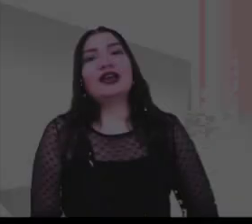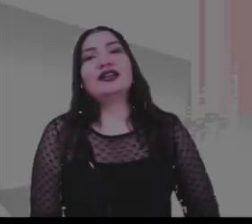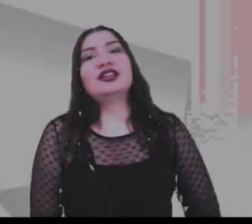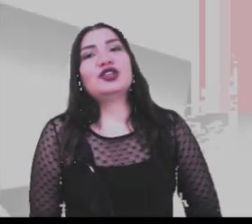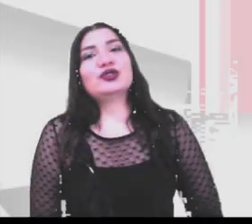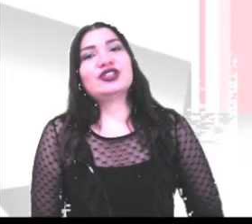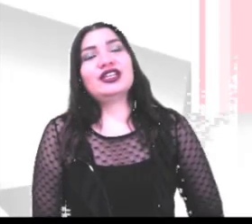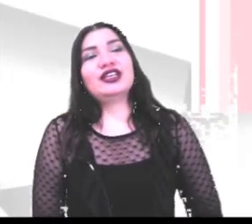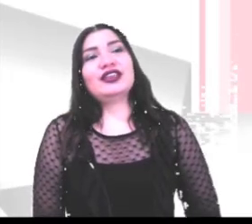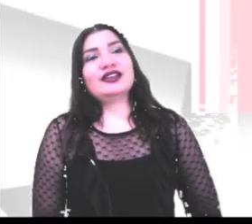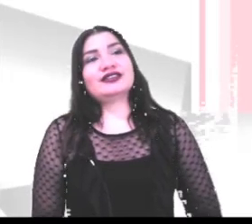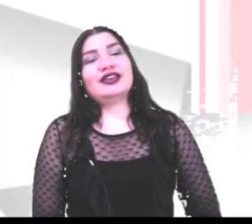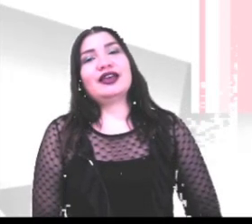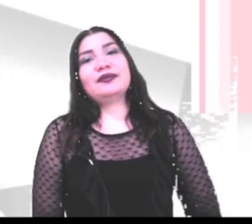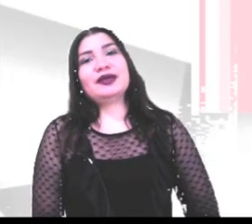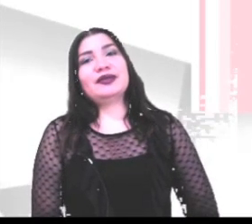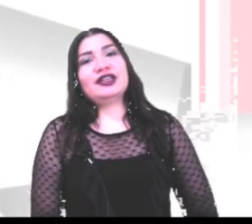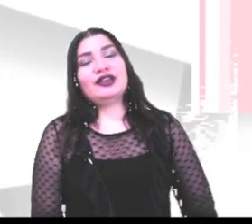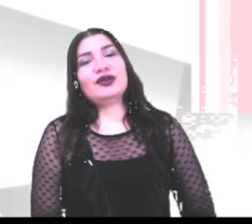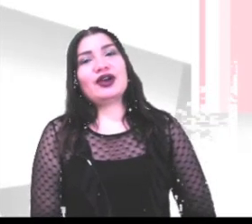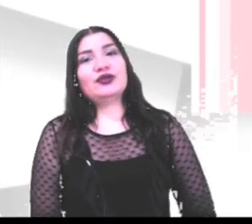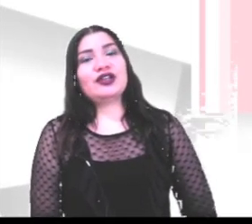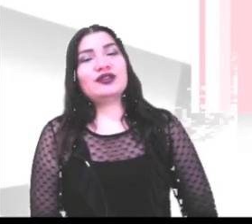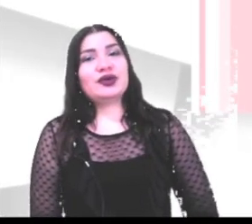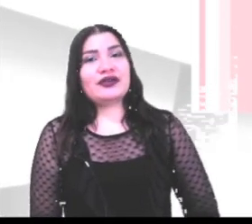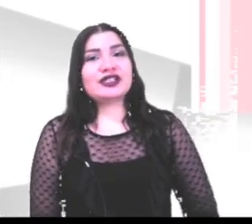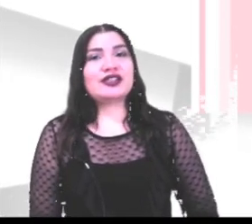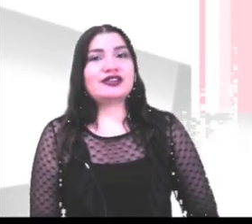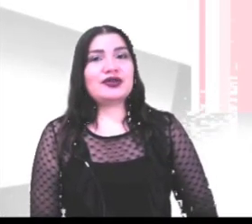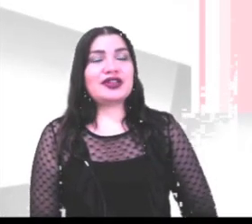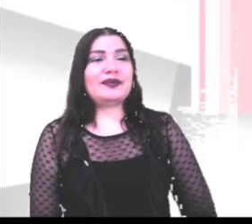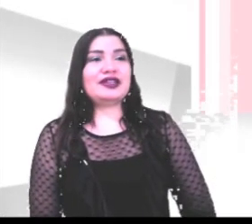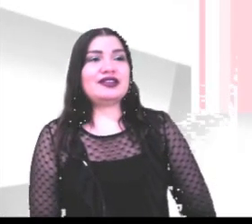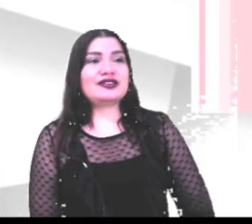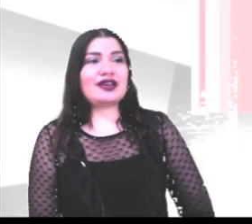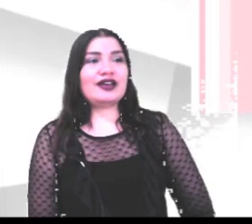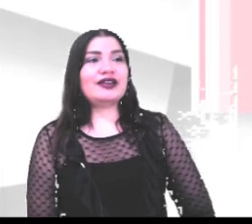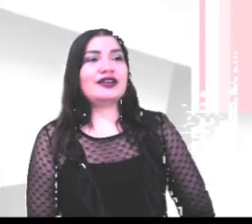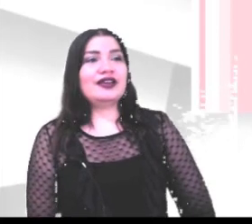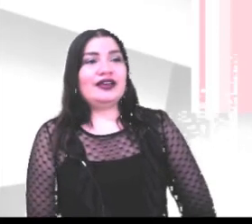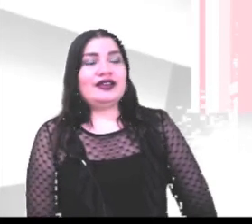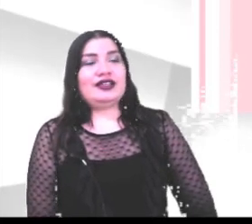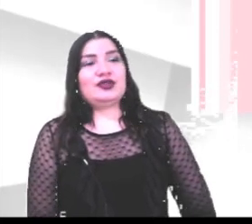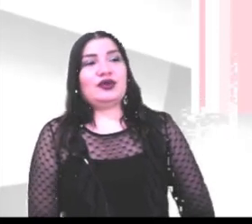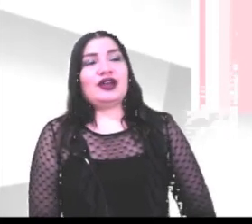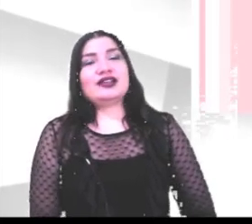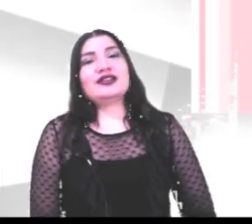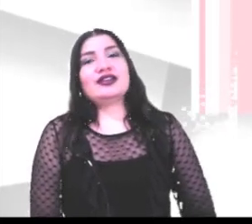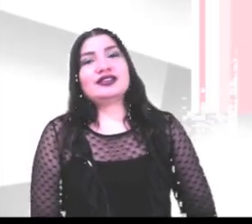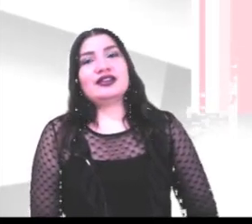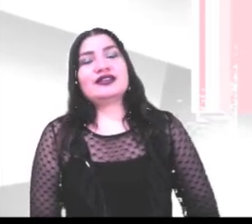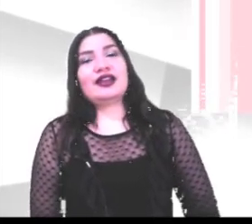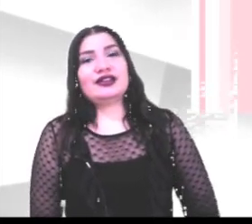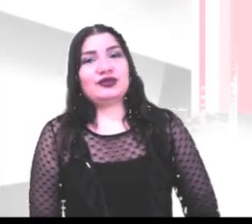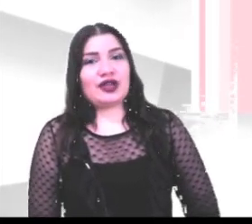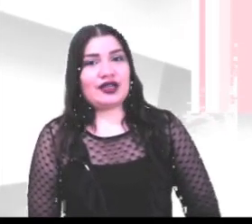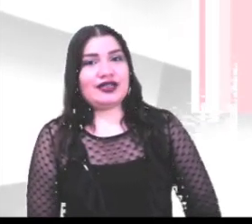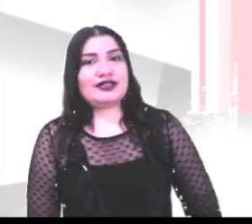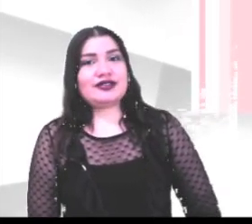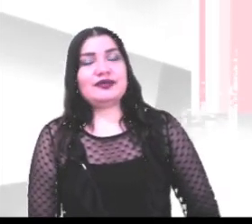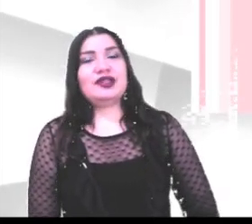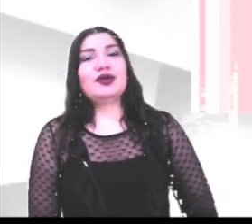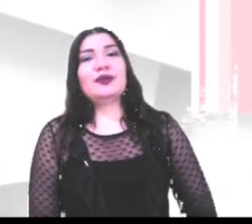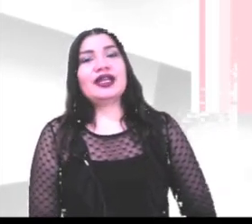hola niños y niñas sean bienvenidos a una nueva sesión de aprendizaje de su clase de ciencias naturales